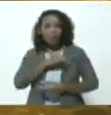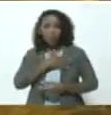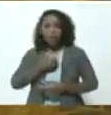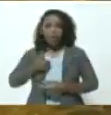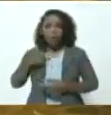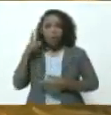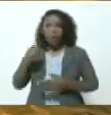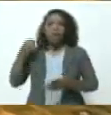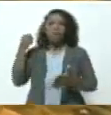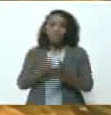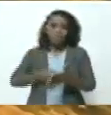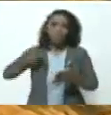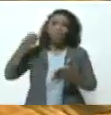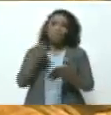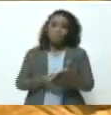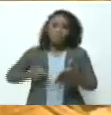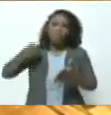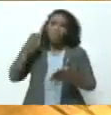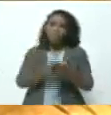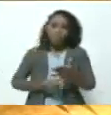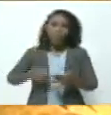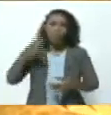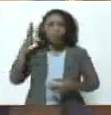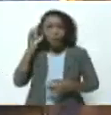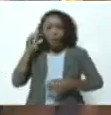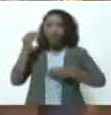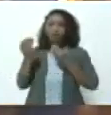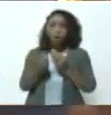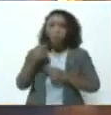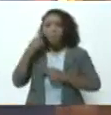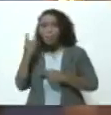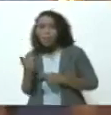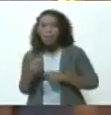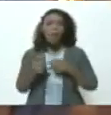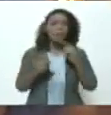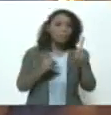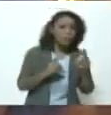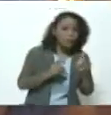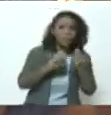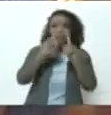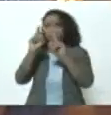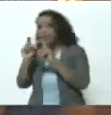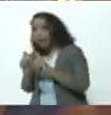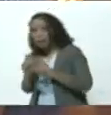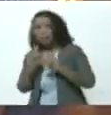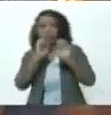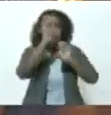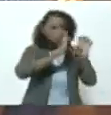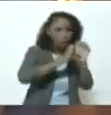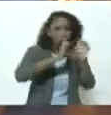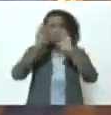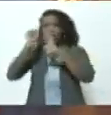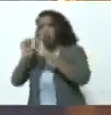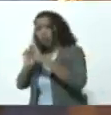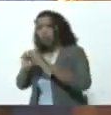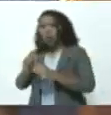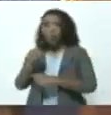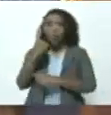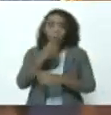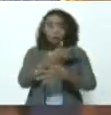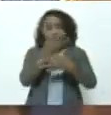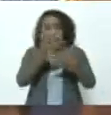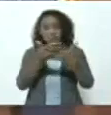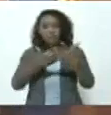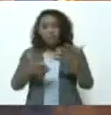Y dale con Juana, y Juana pruebas aquí, casting allá, casting allí. Y de repente una de nuestras